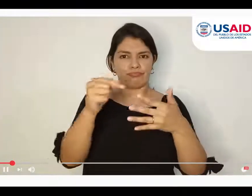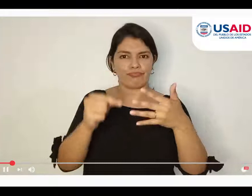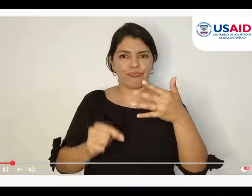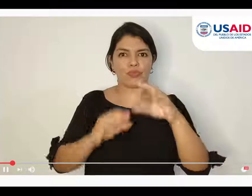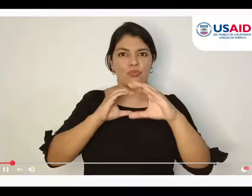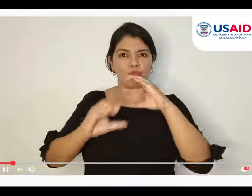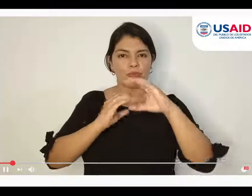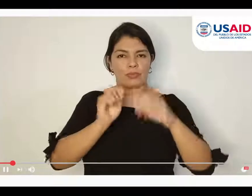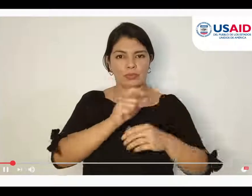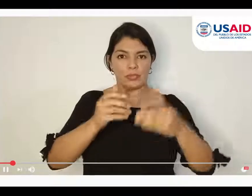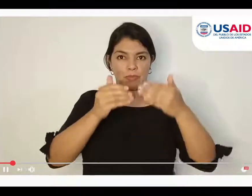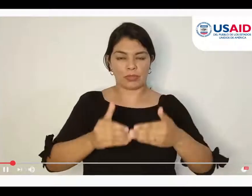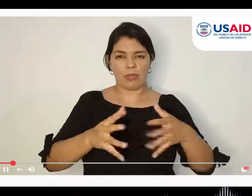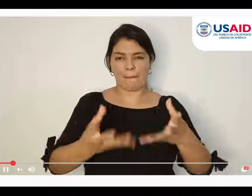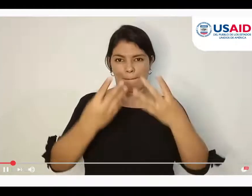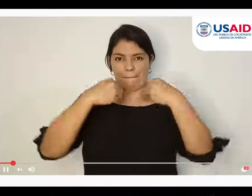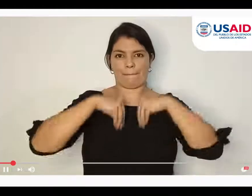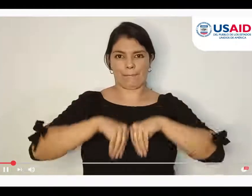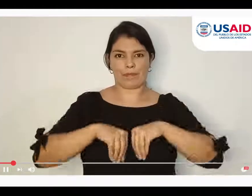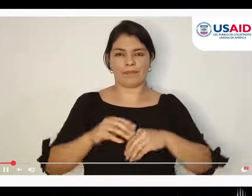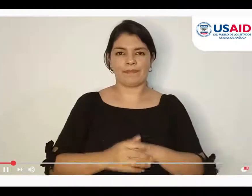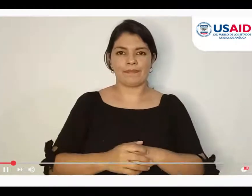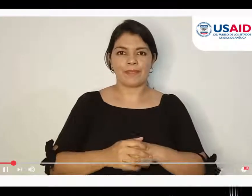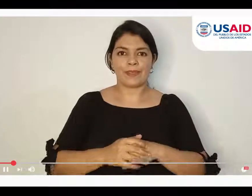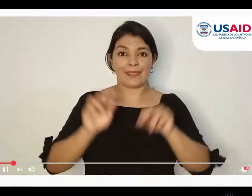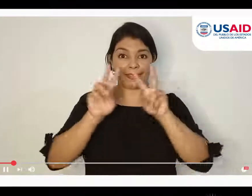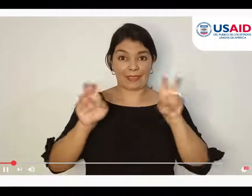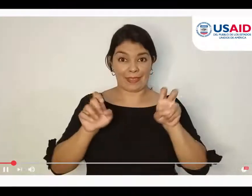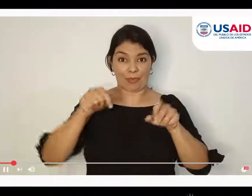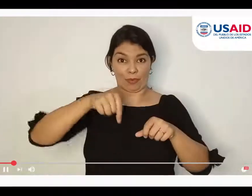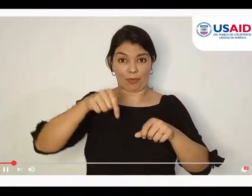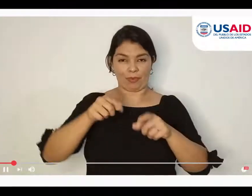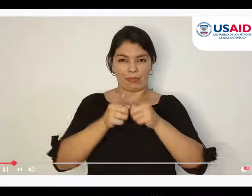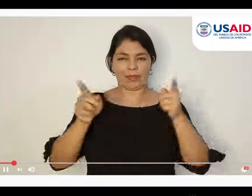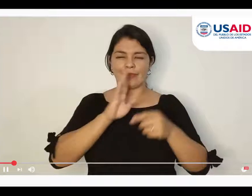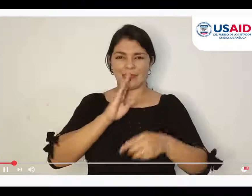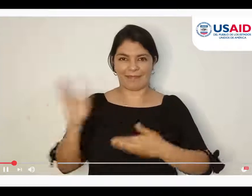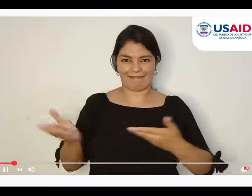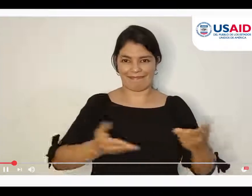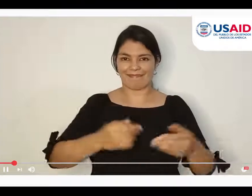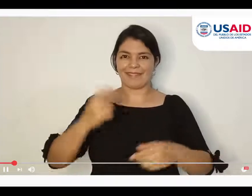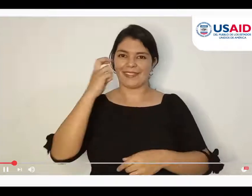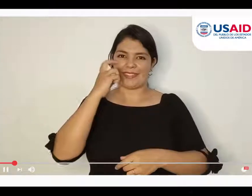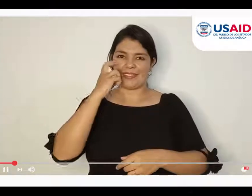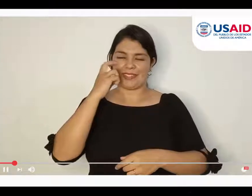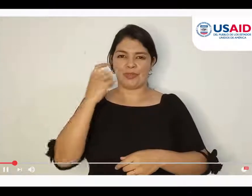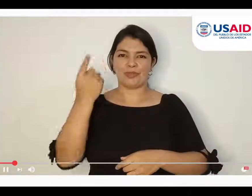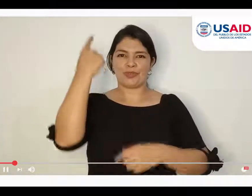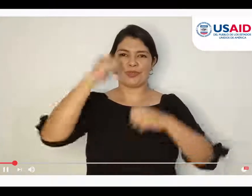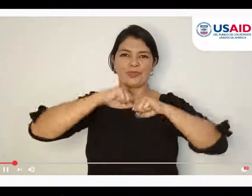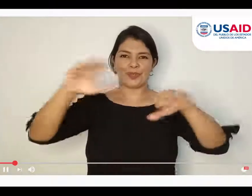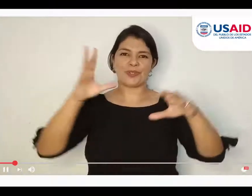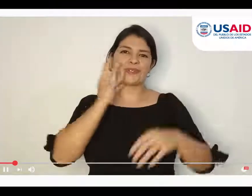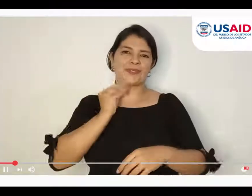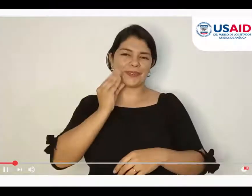las personas con discapacidad. Pero para contarnos acerca del tema del día de hoy, le doy la bienvenida a César Arévalo, consultor en